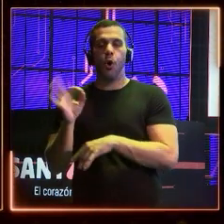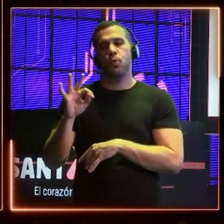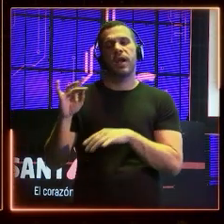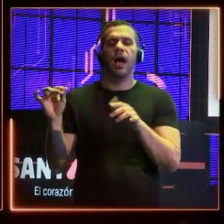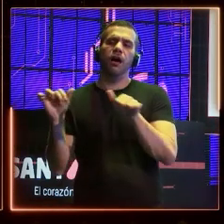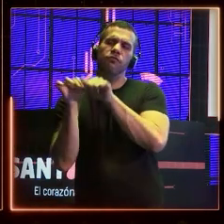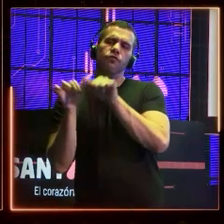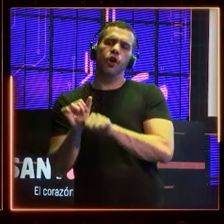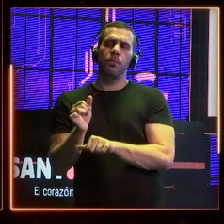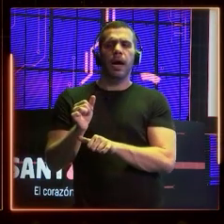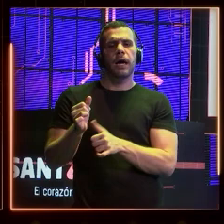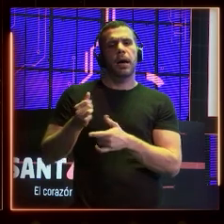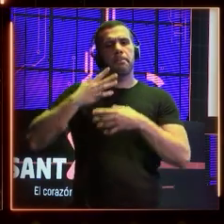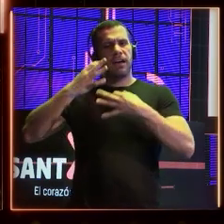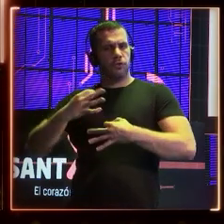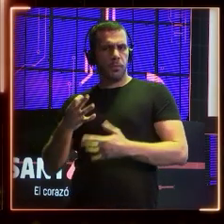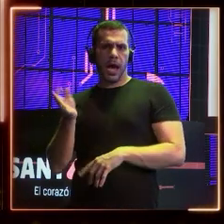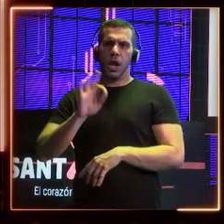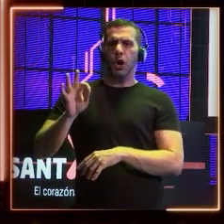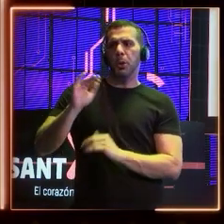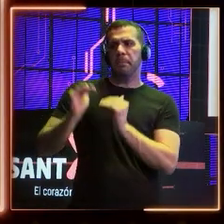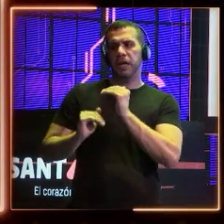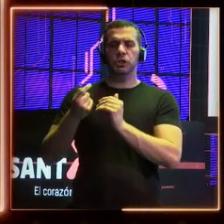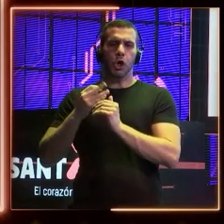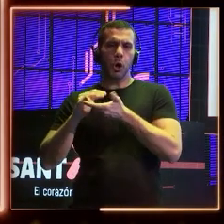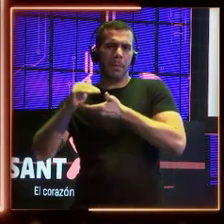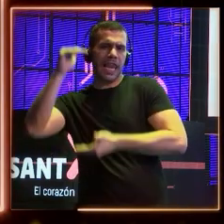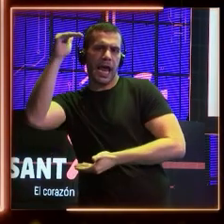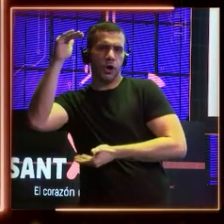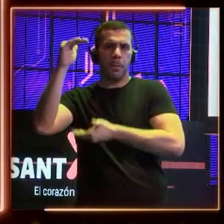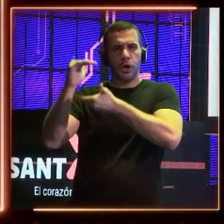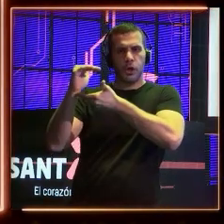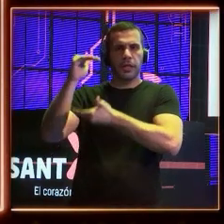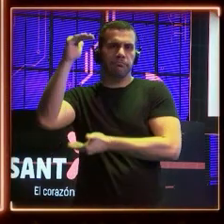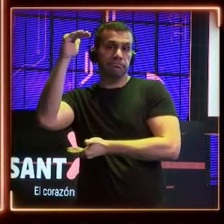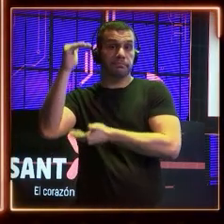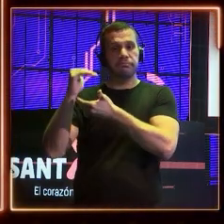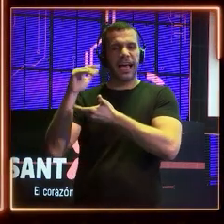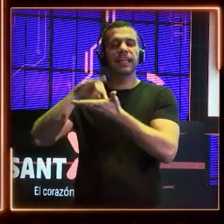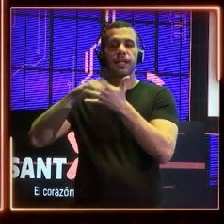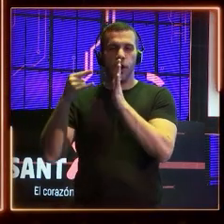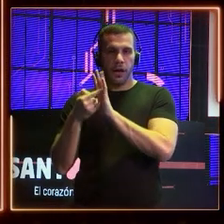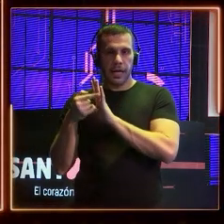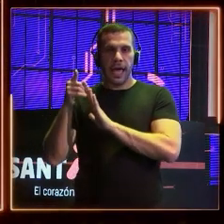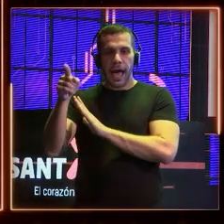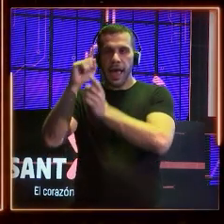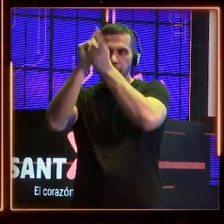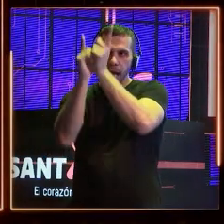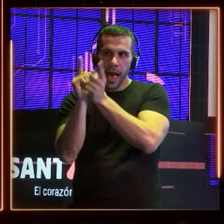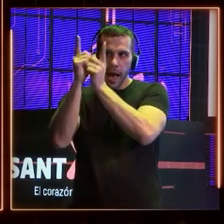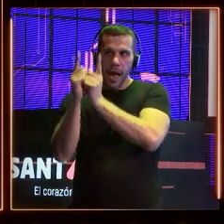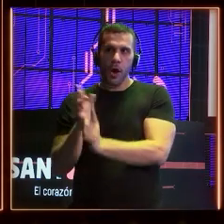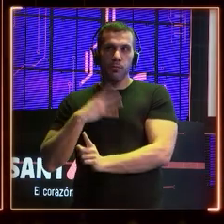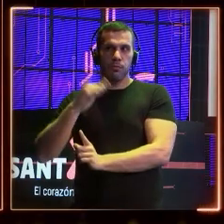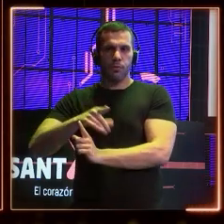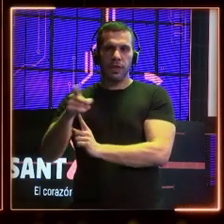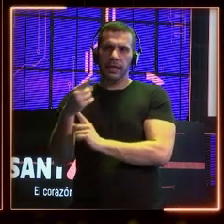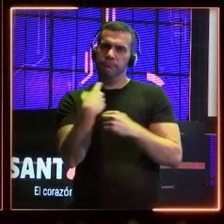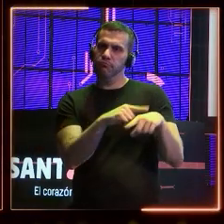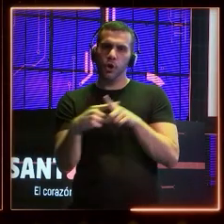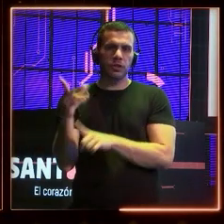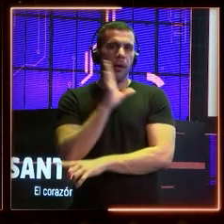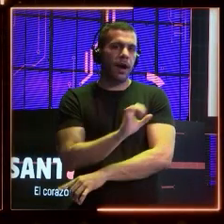ponle menos formal agrégalo AC córtamelo y puedo jugar con ese tipo de tecnología y la realidad es que hace cosas realmente